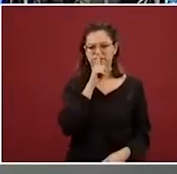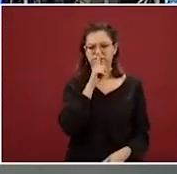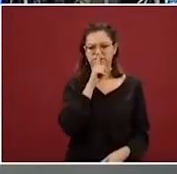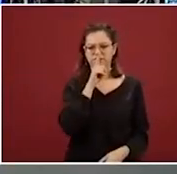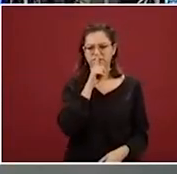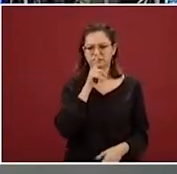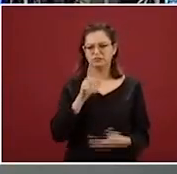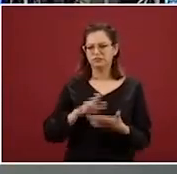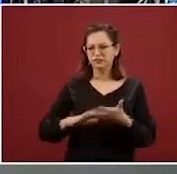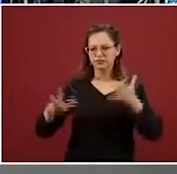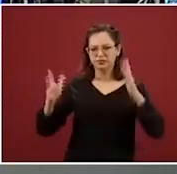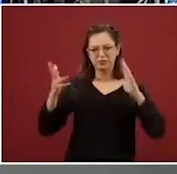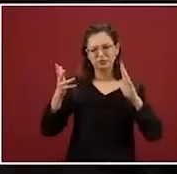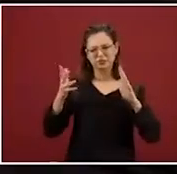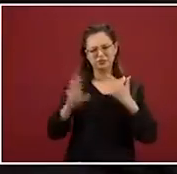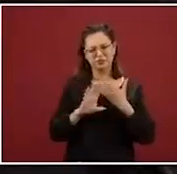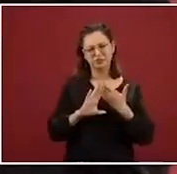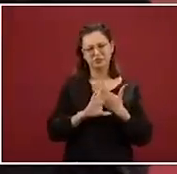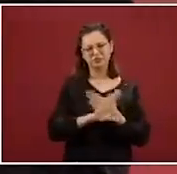sin violencia,